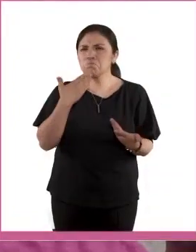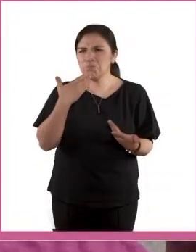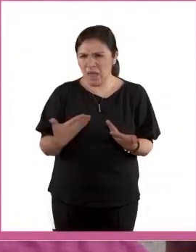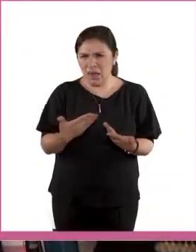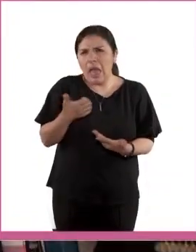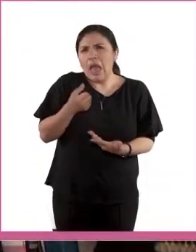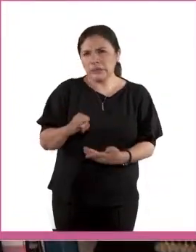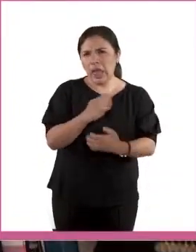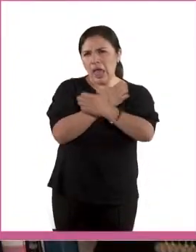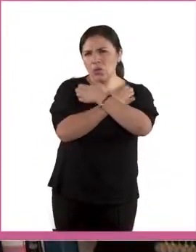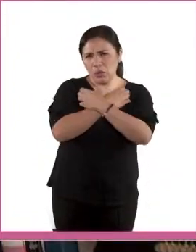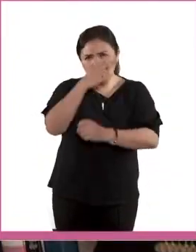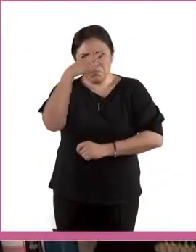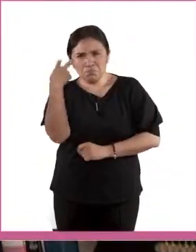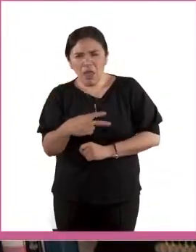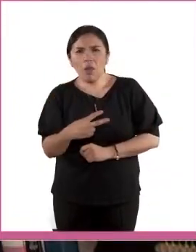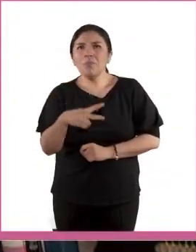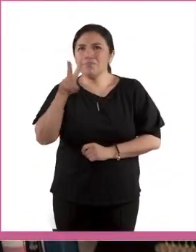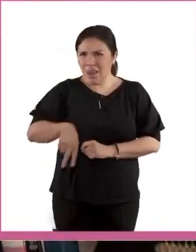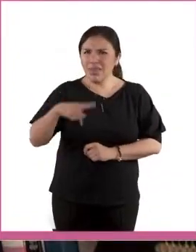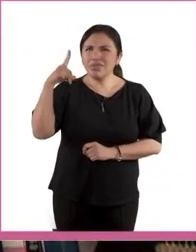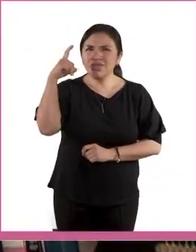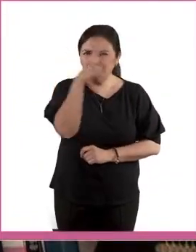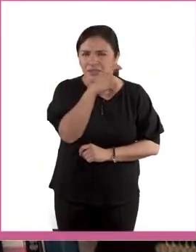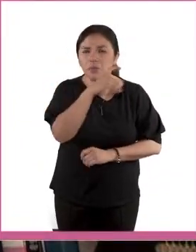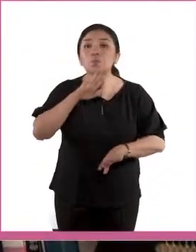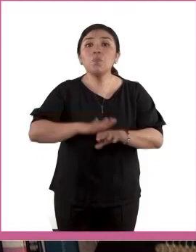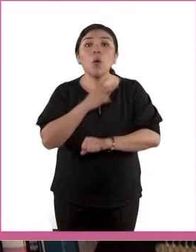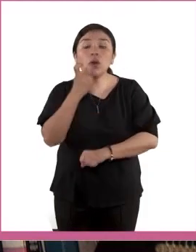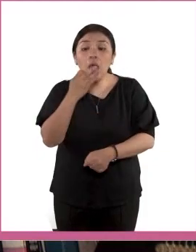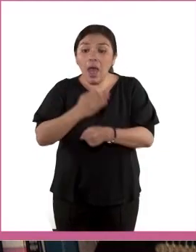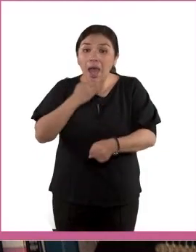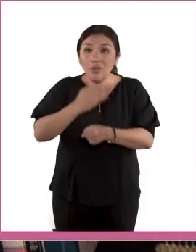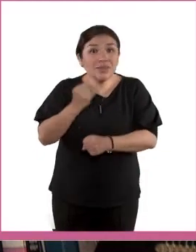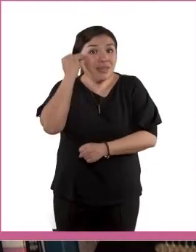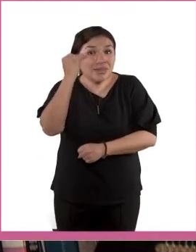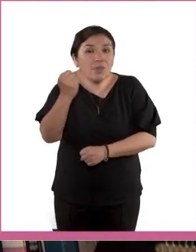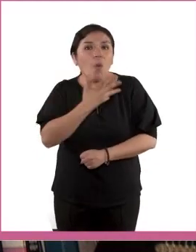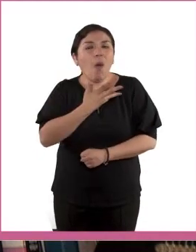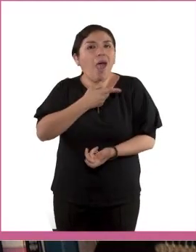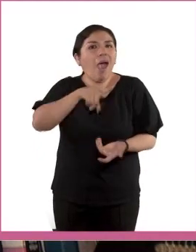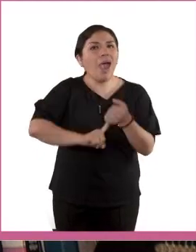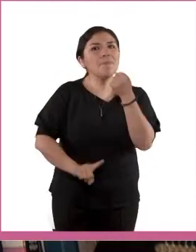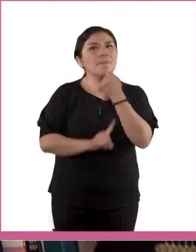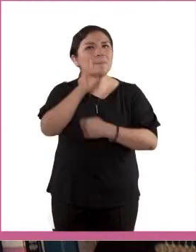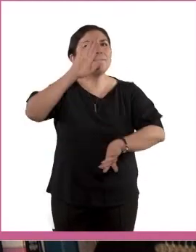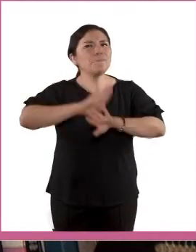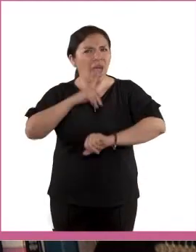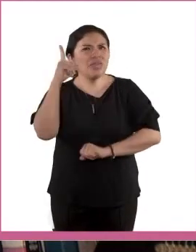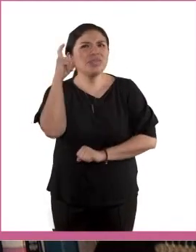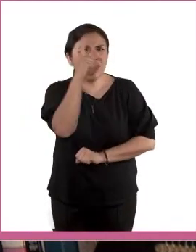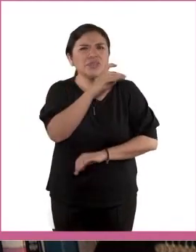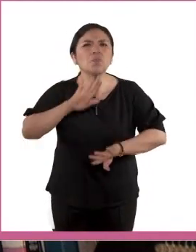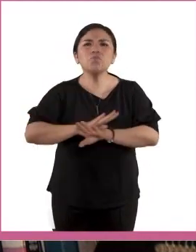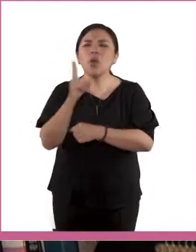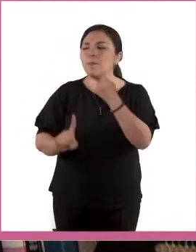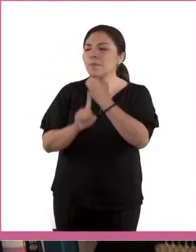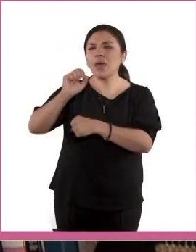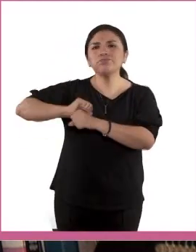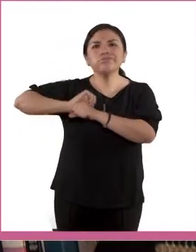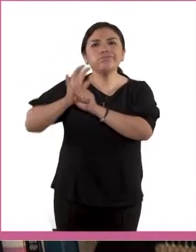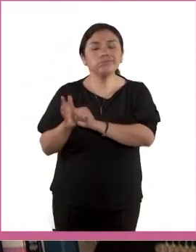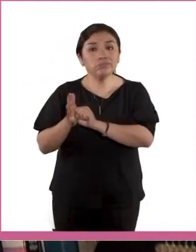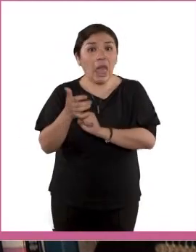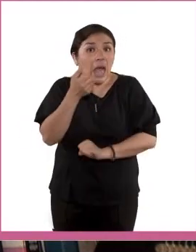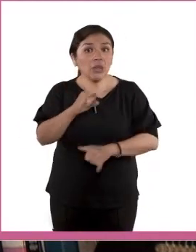Ok. El panorama de la educación en México ha sido complejo y precisamente en estos momentos estamos en una situación mucho más difícil debido a